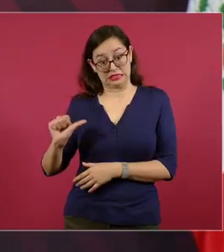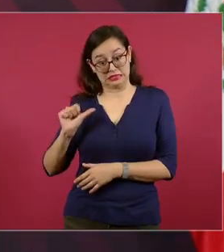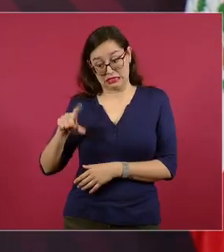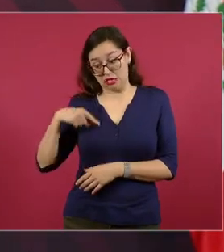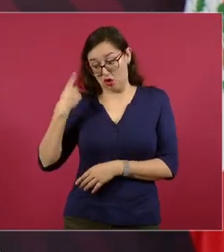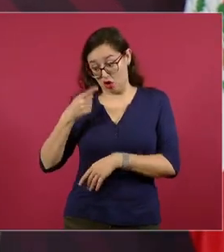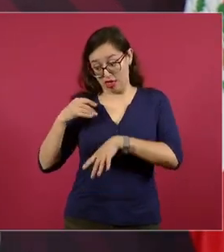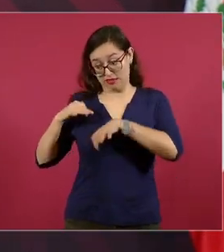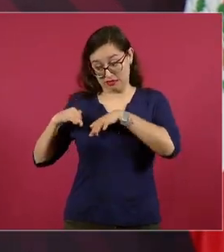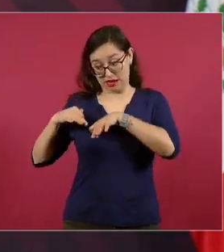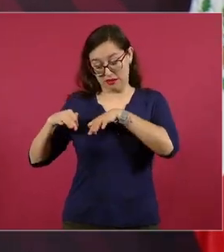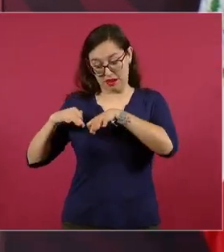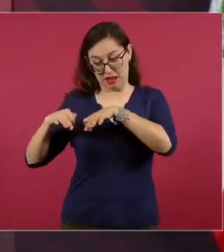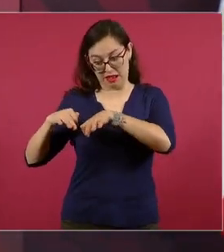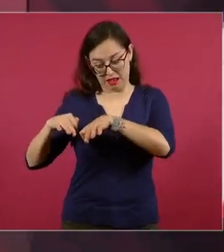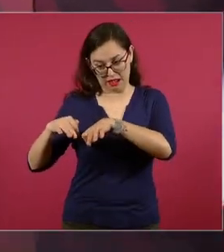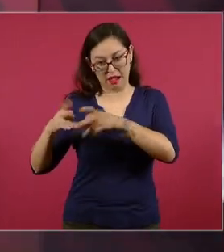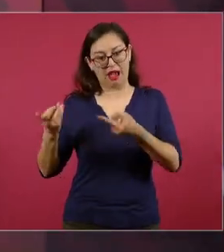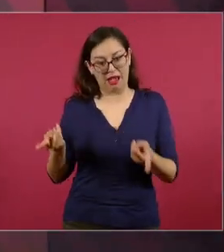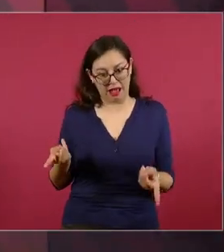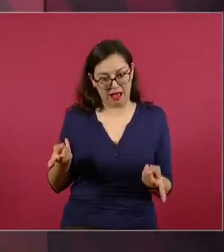mis